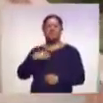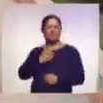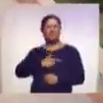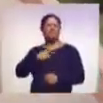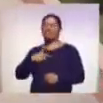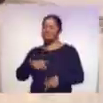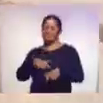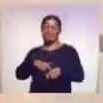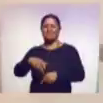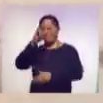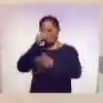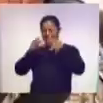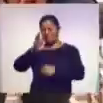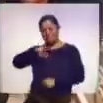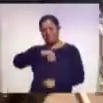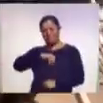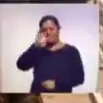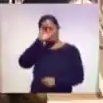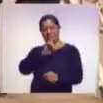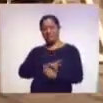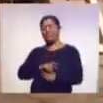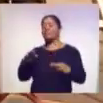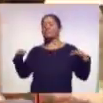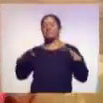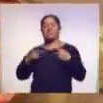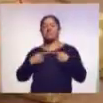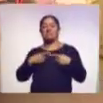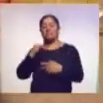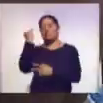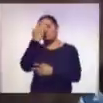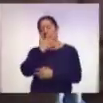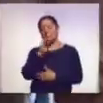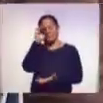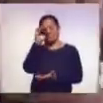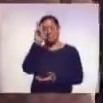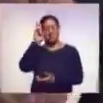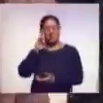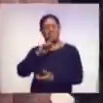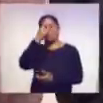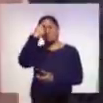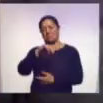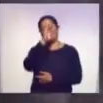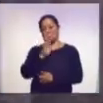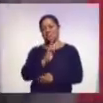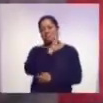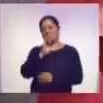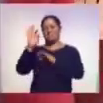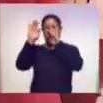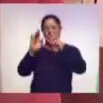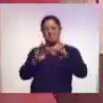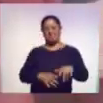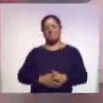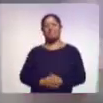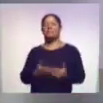acudieron a los templos con sus imágenes de la Virgen para que fueran bendecidas. Ahora Noticias, Belén Rodríguez.